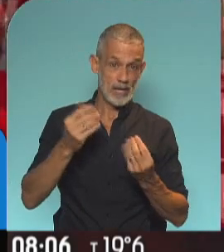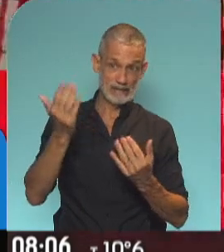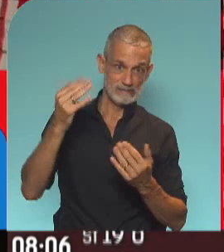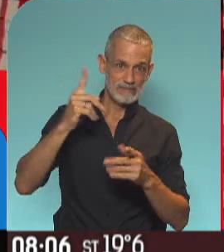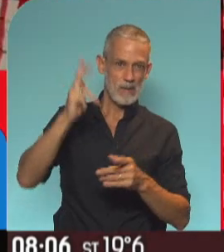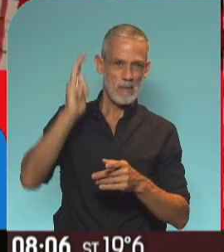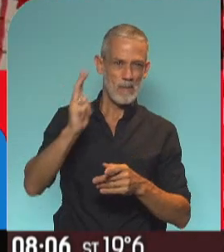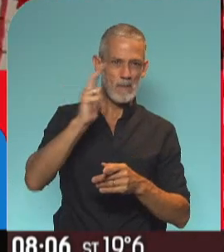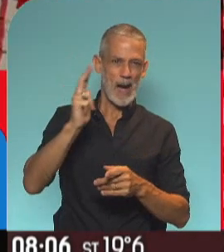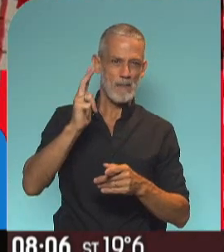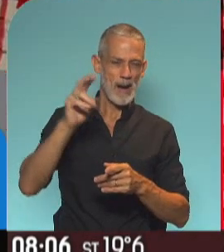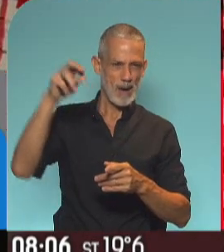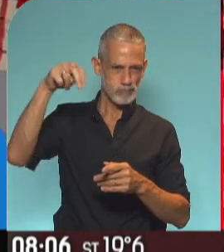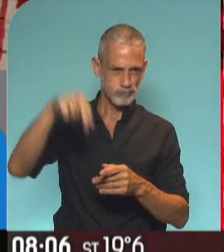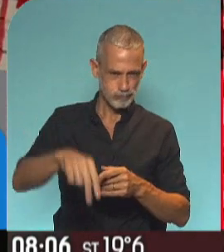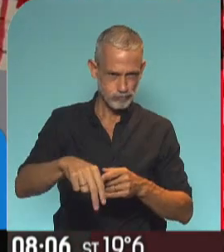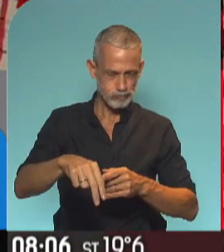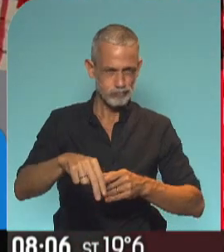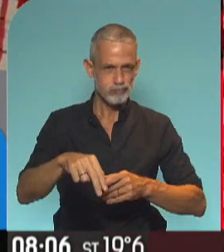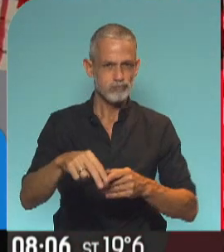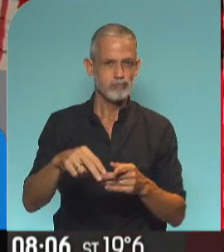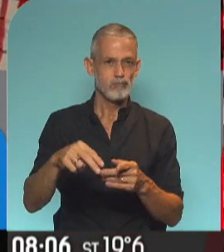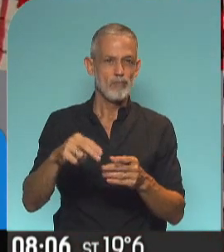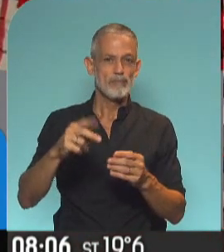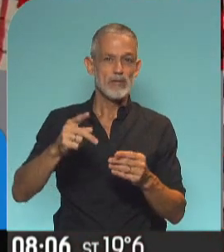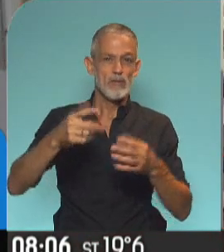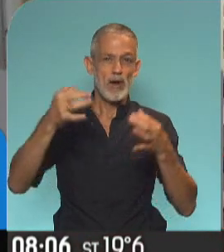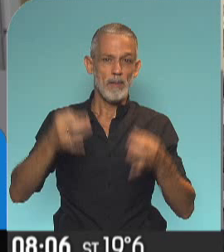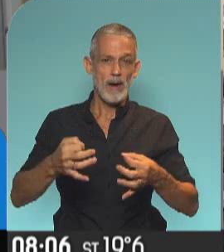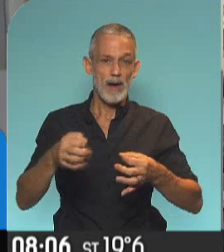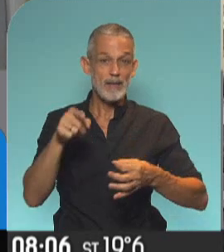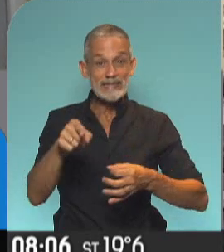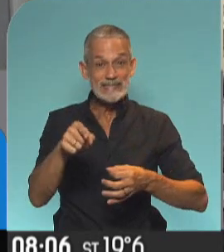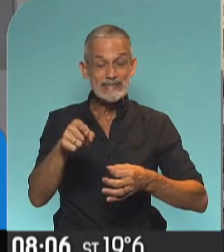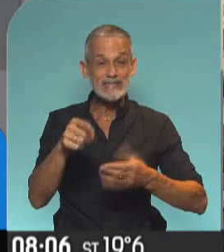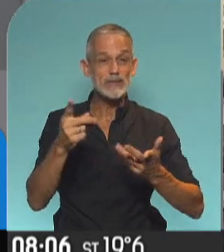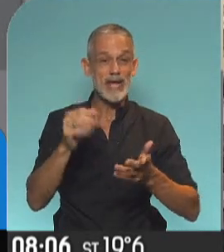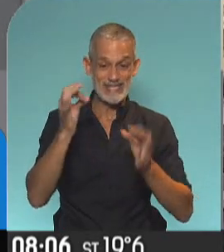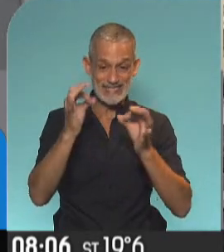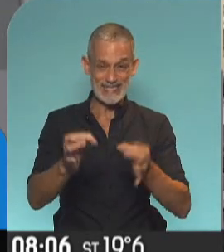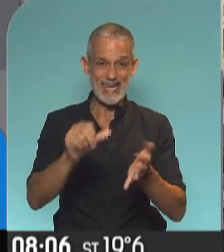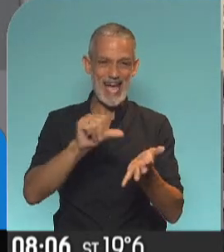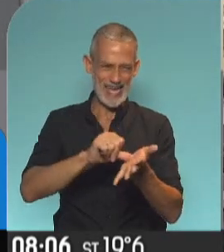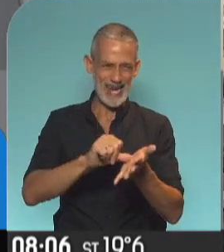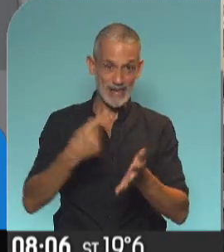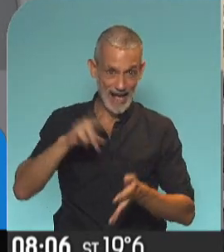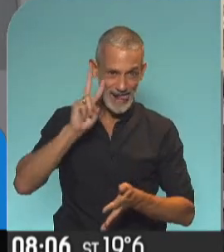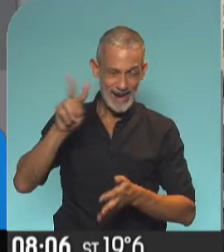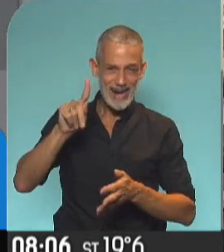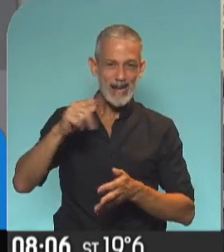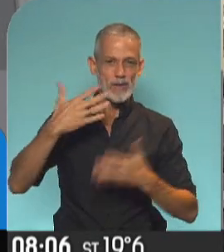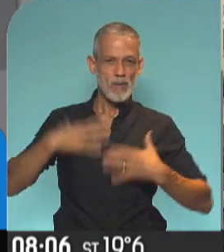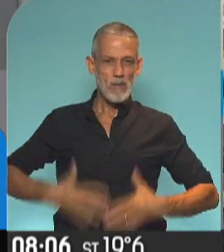el Papa Francisco arribe formalmente a Irak. Allí vemos la imagen del Papa con